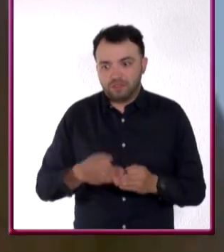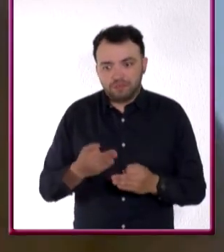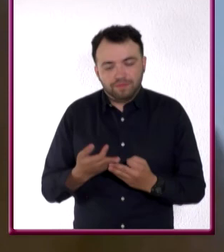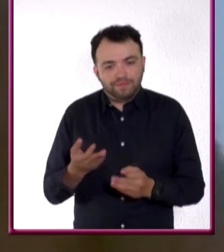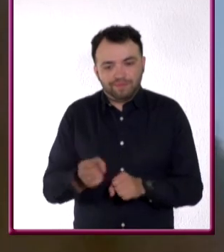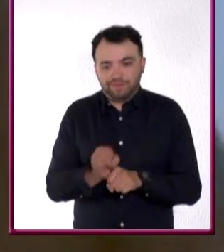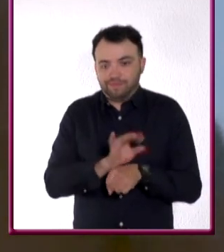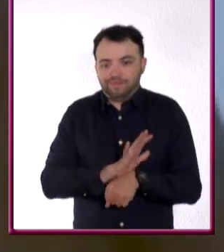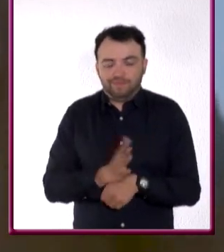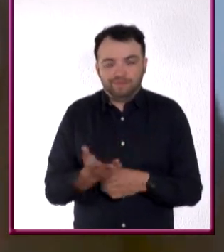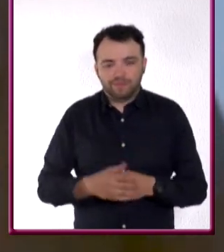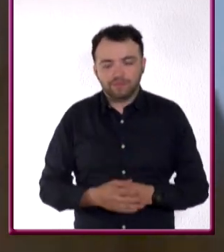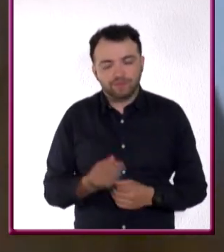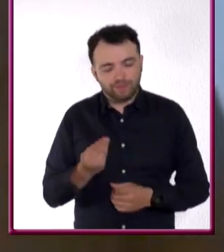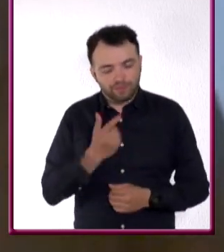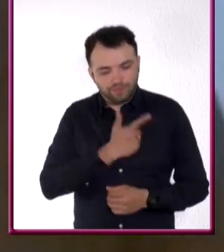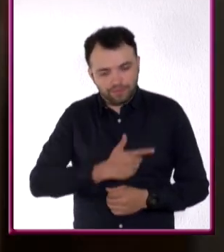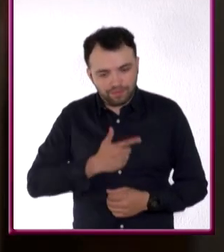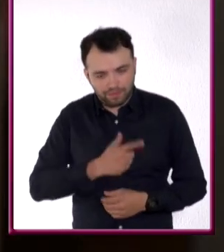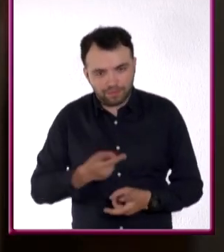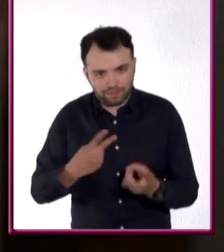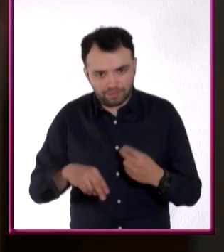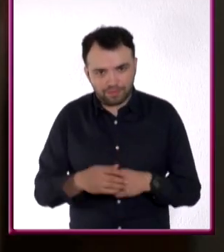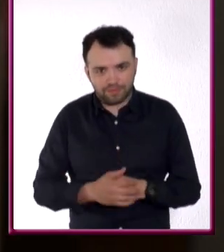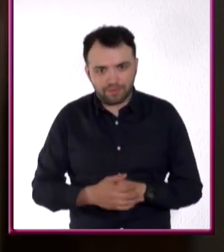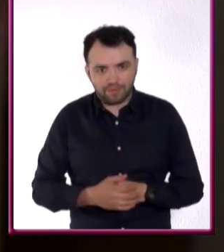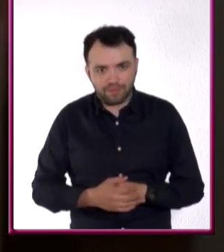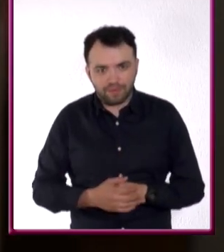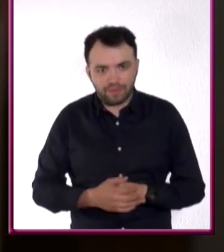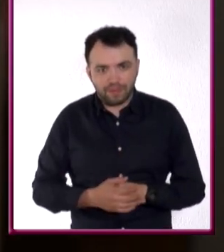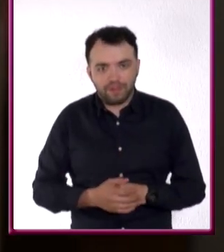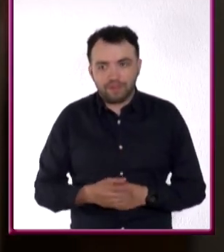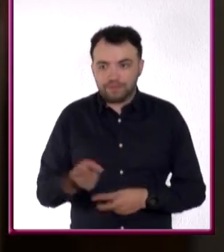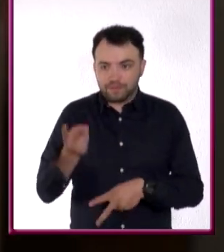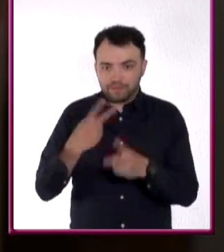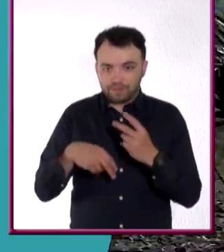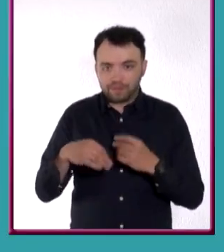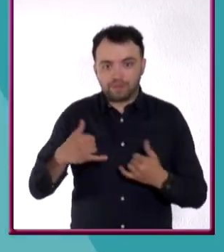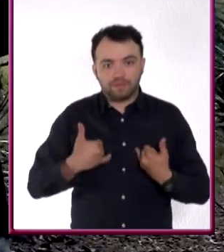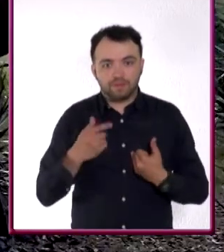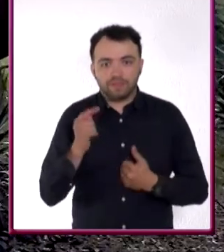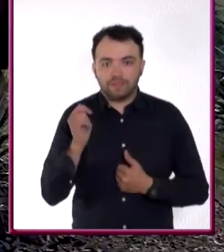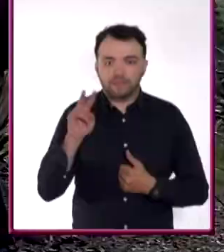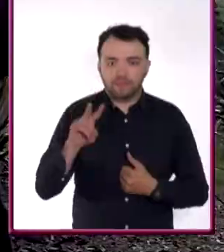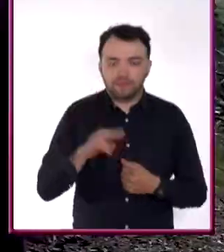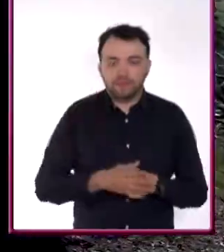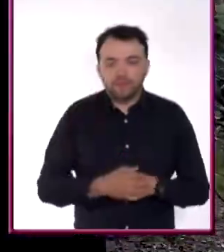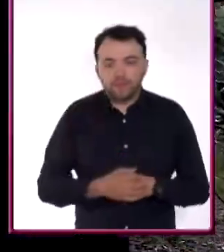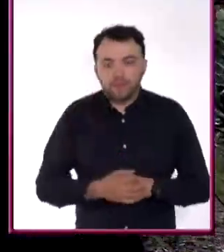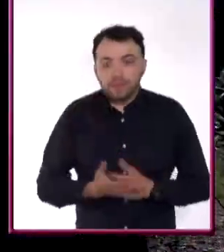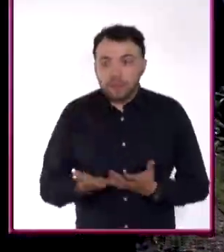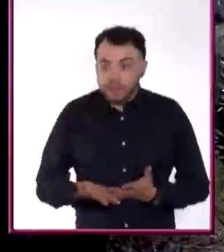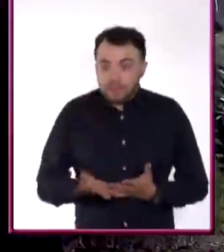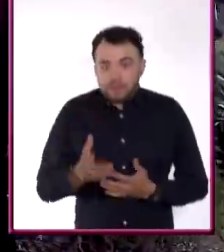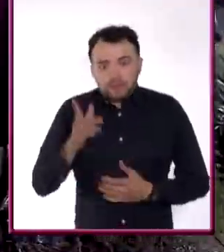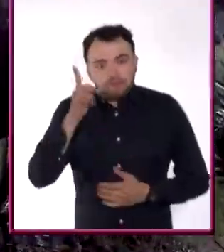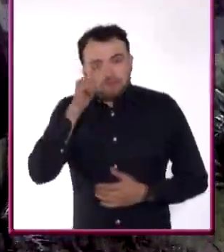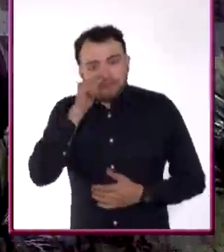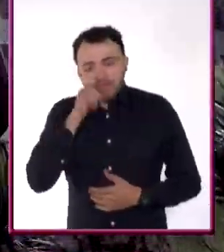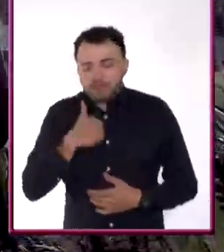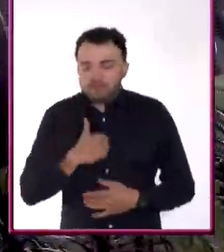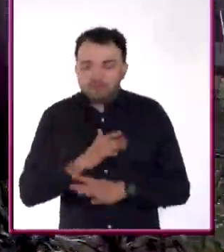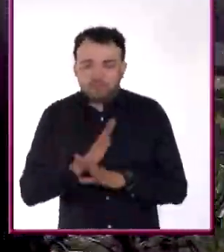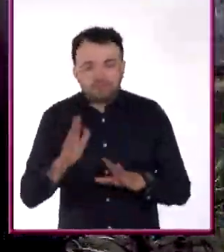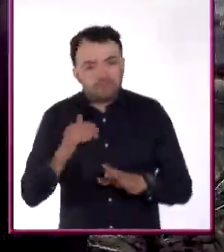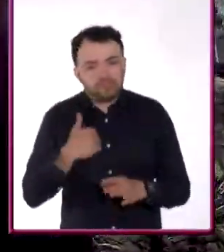¿no? Muchísimas gracias, un gusto colaborar. Y volvemos con esto que es Jóvenes en TV. Pues ya está. Desde mañana solo voy a comprar